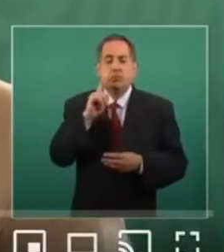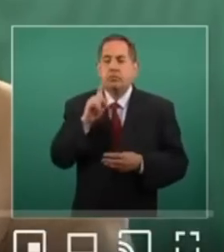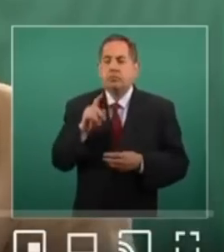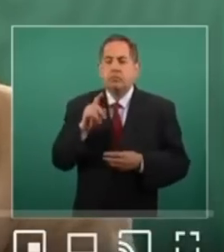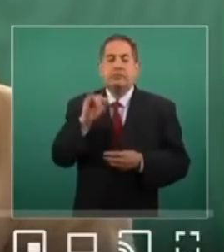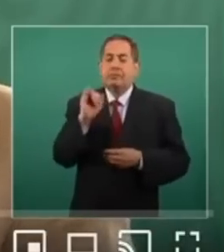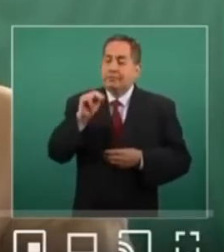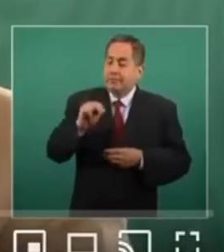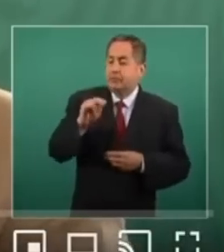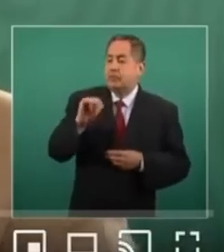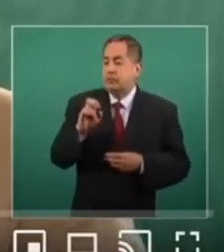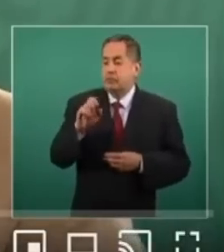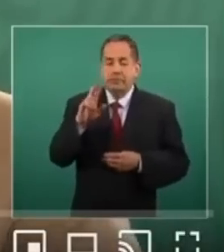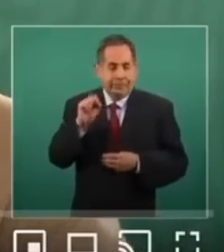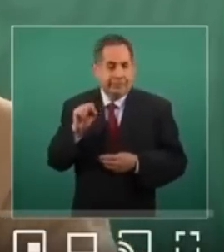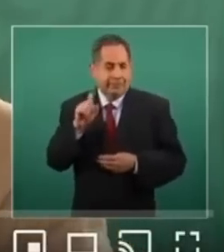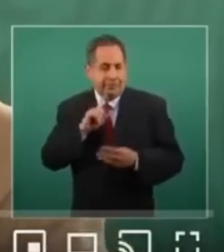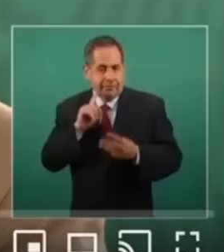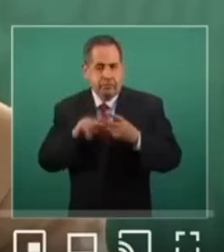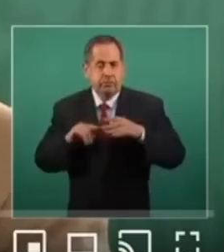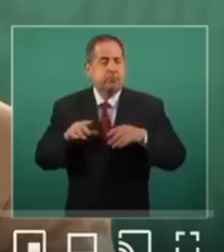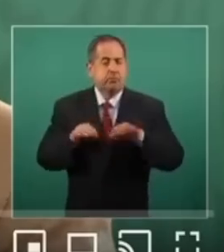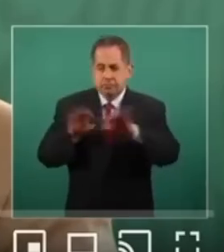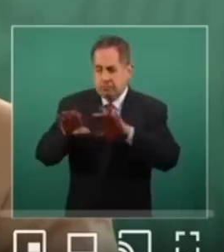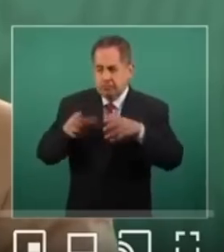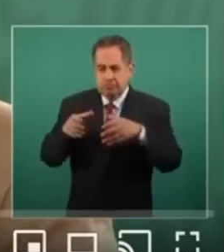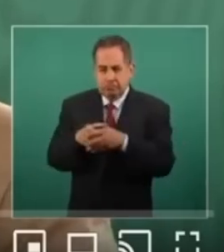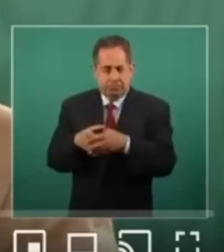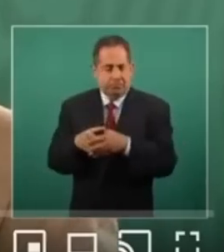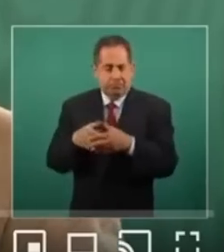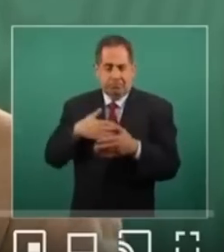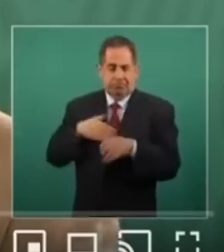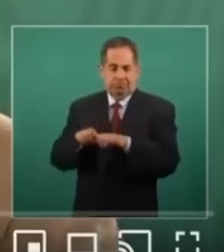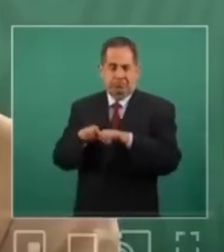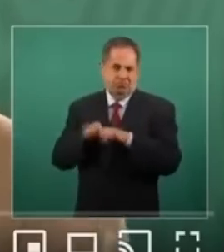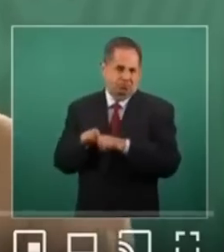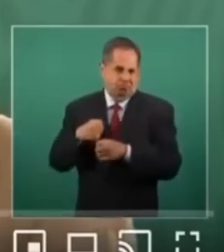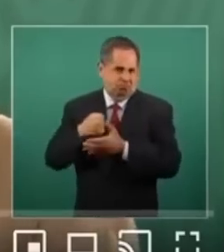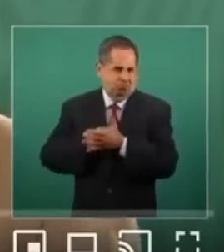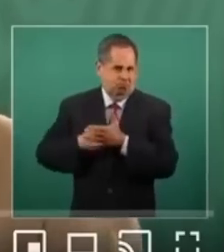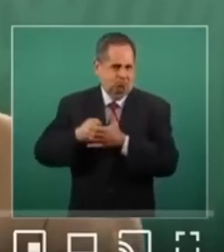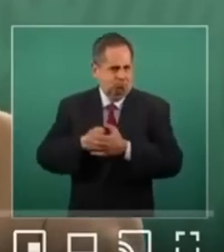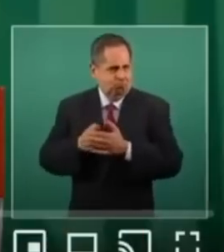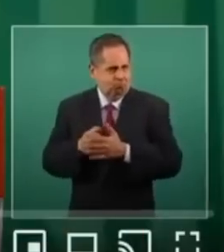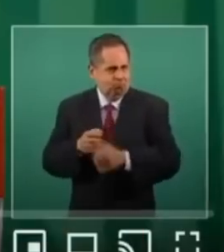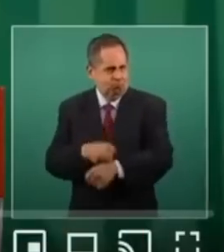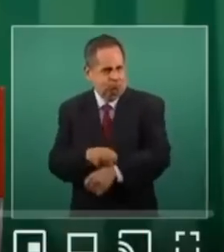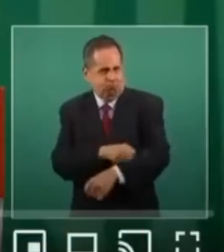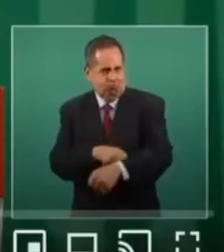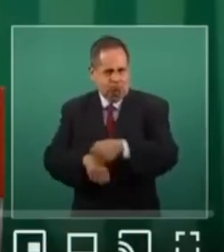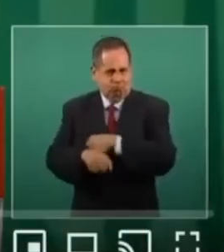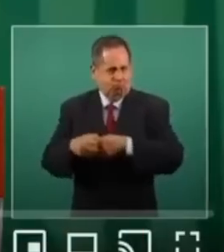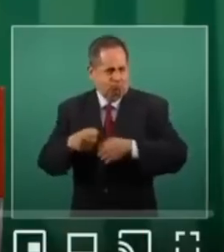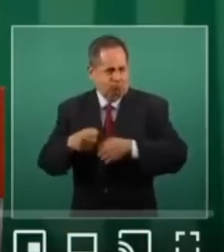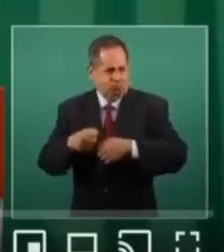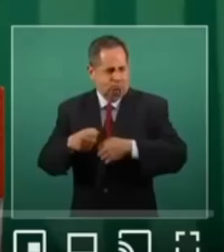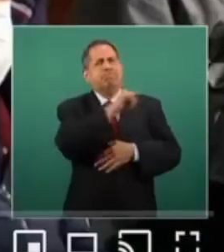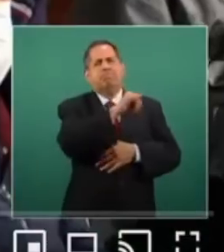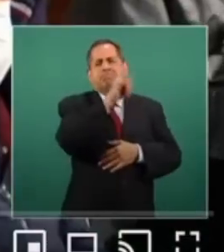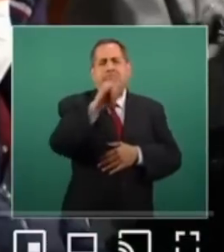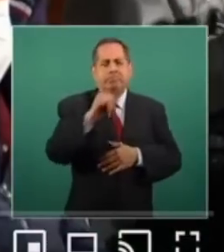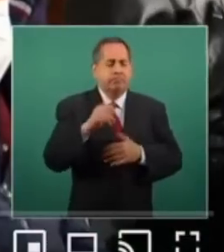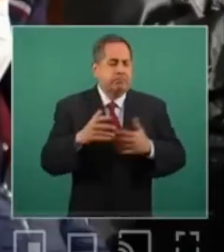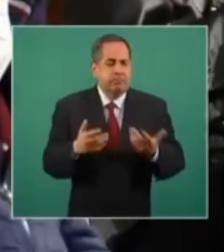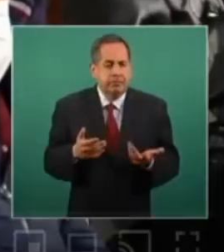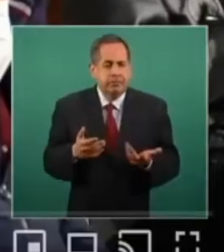tenemos un equipo de, que yo llamo herreras ahí, viendo este asunto, y desde luego...